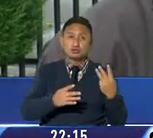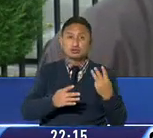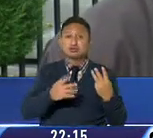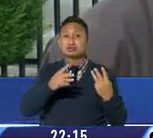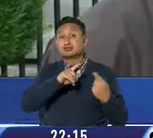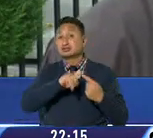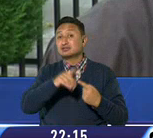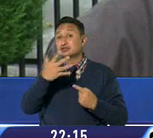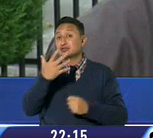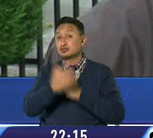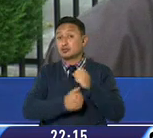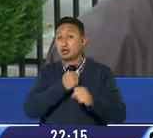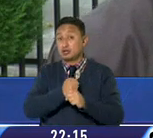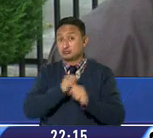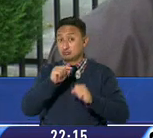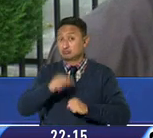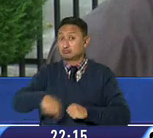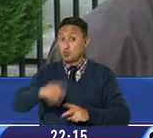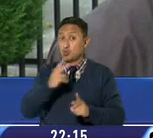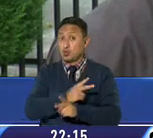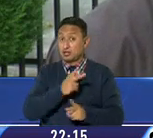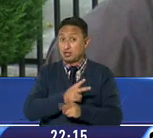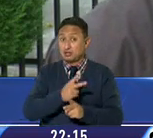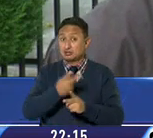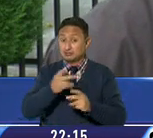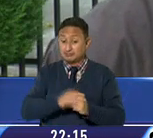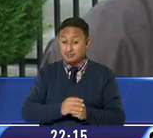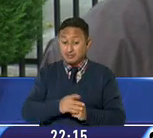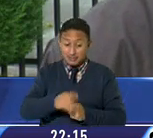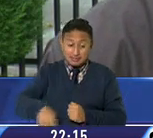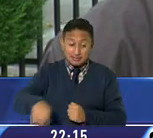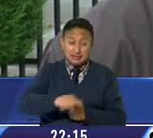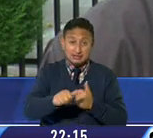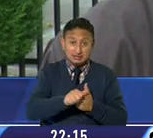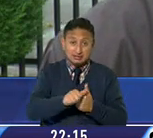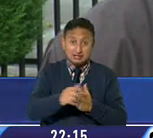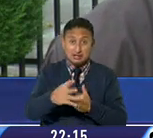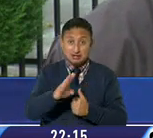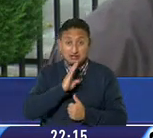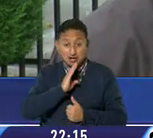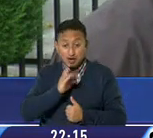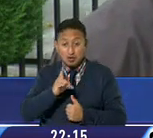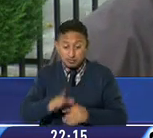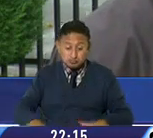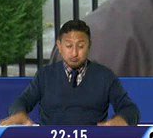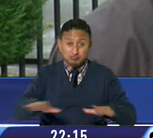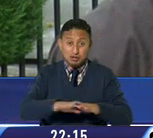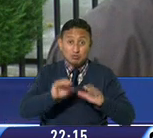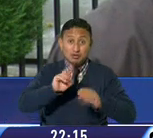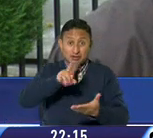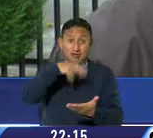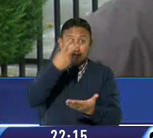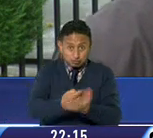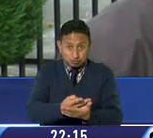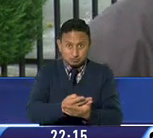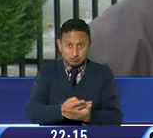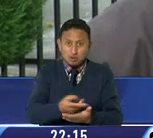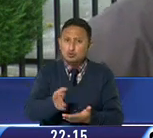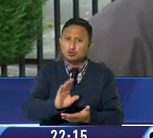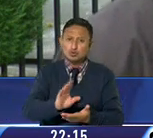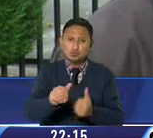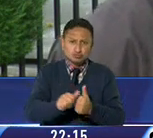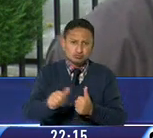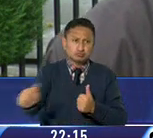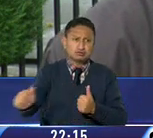2, 1, 2, 3, hasta 5 años, y de igual manera tener fuera del alcance de lavacaras, de lavanderías o lugares donde se pueda almacenar